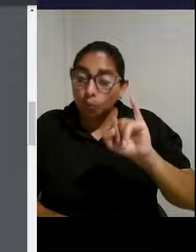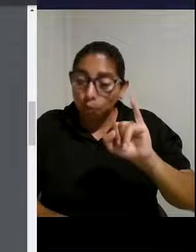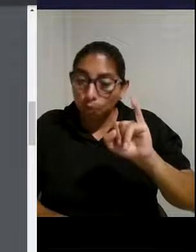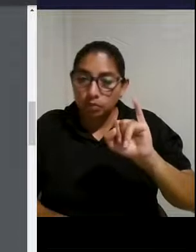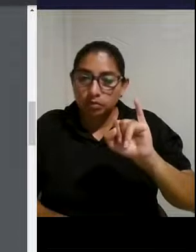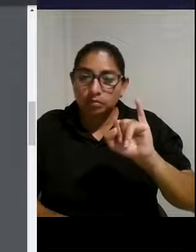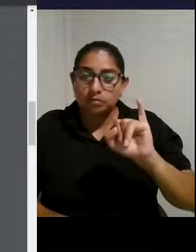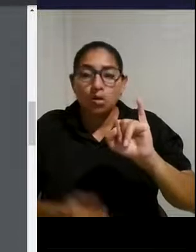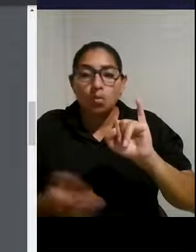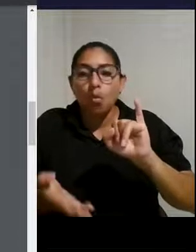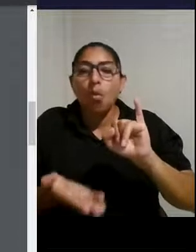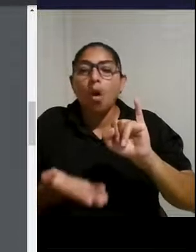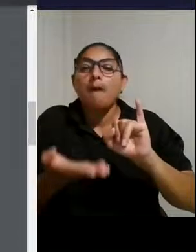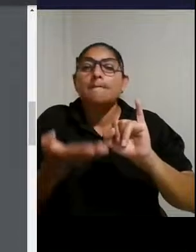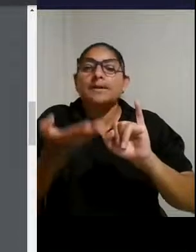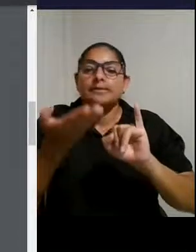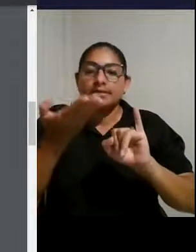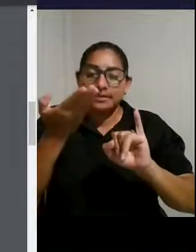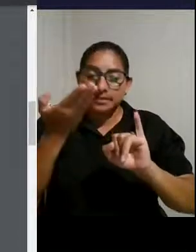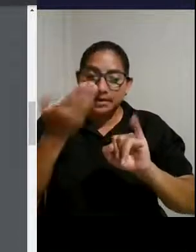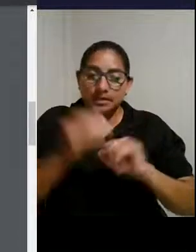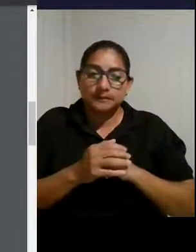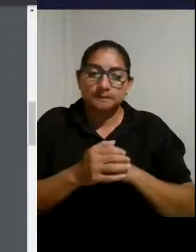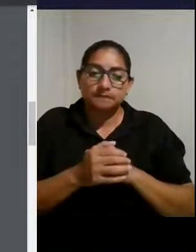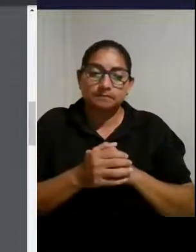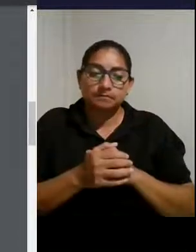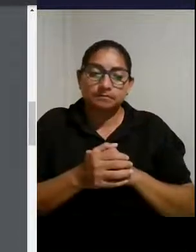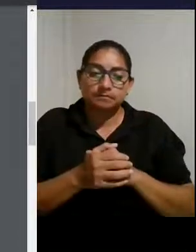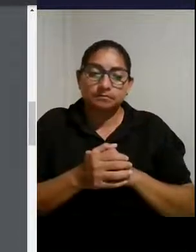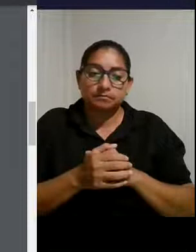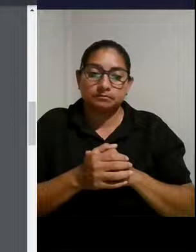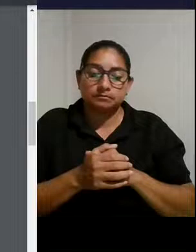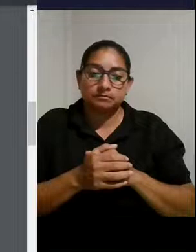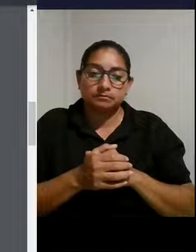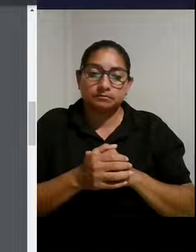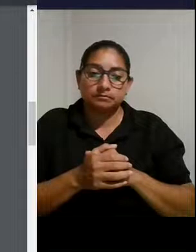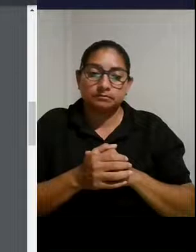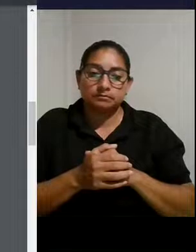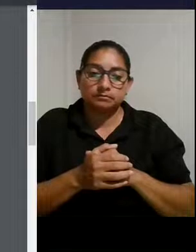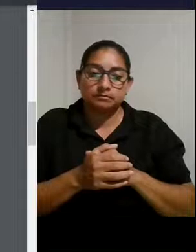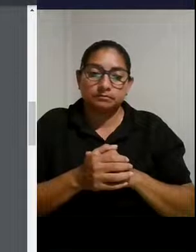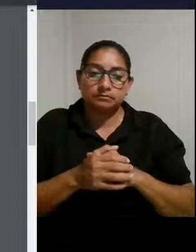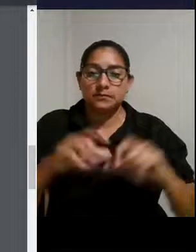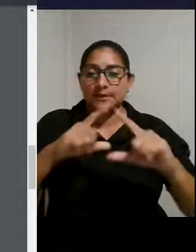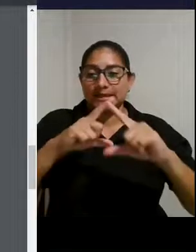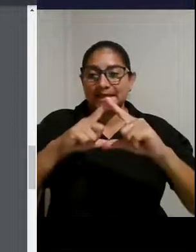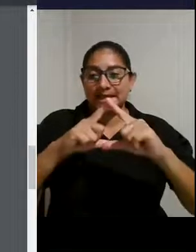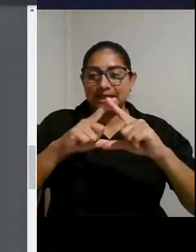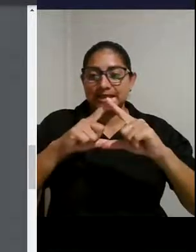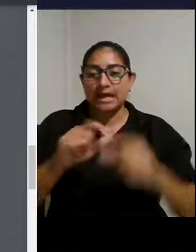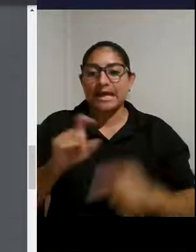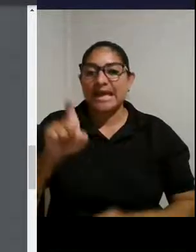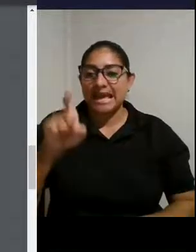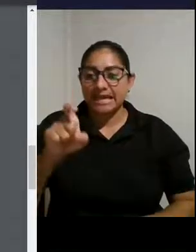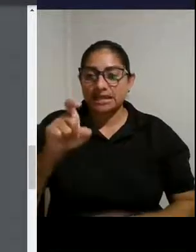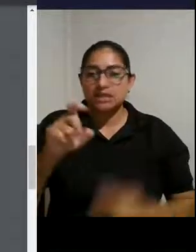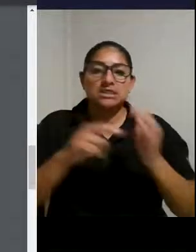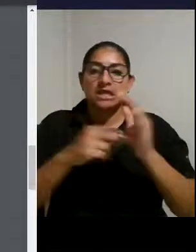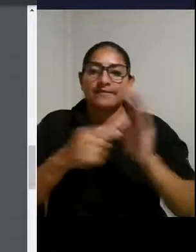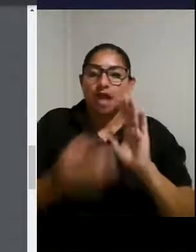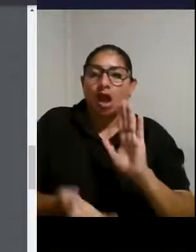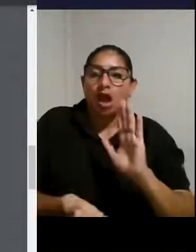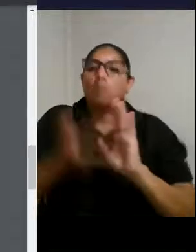vamos a aumentar cierta cantidad que lo representamos por delta X, ¿verdad? Entonces